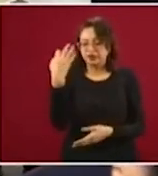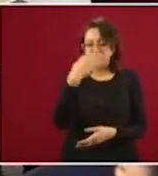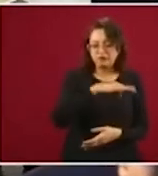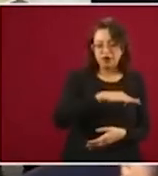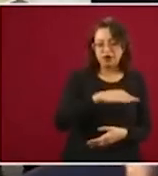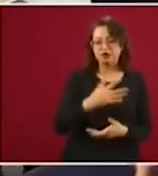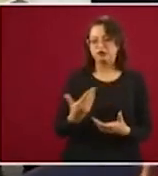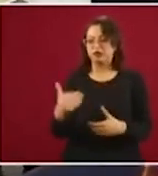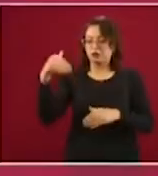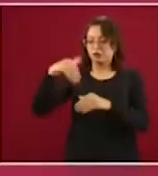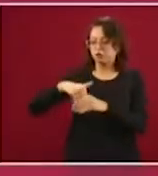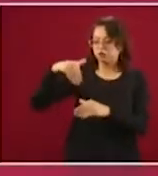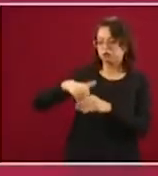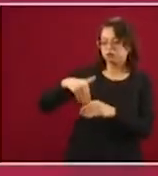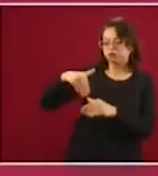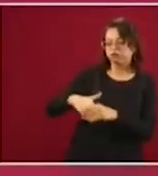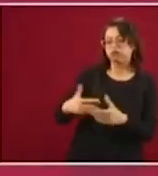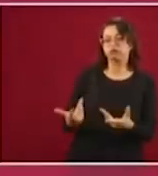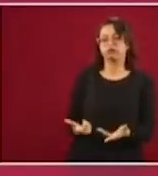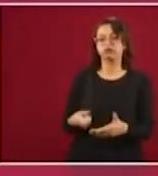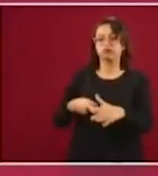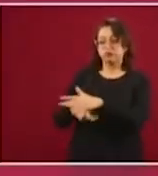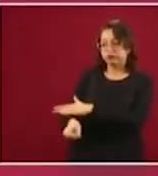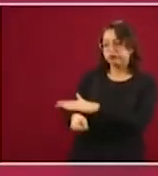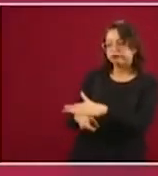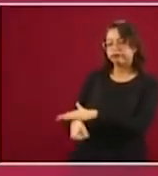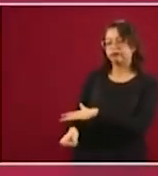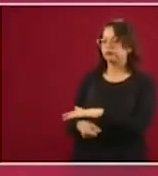urnas, que no se compren los votos,